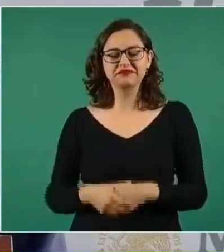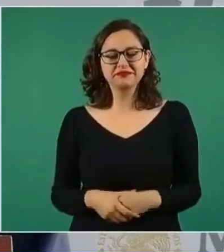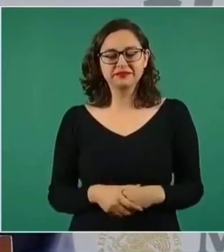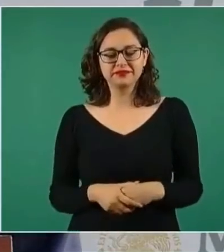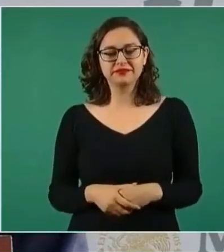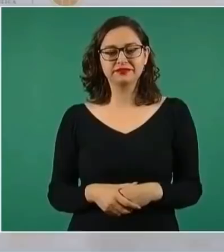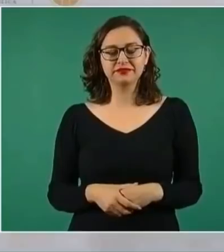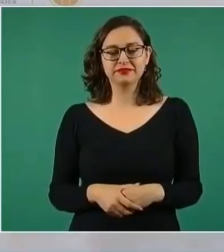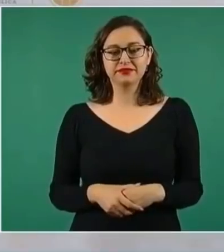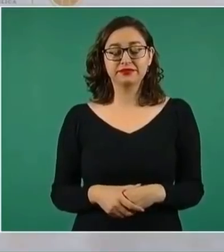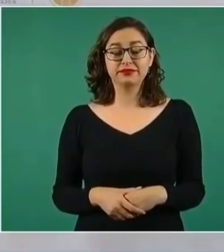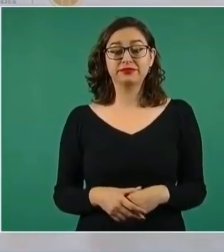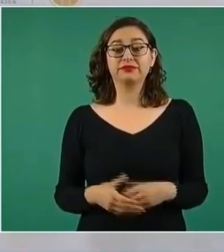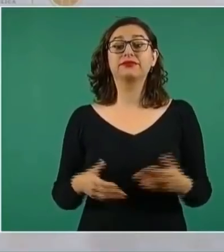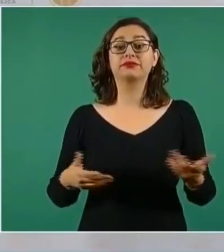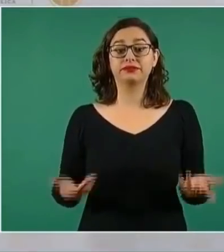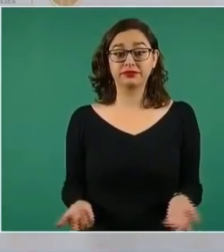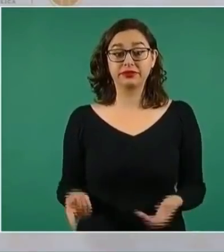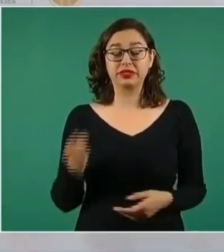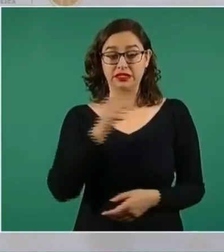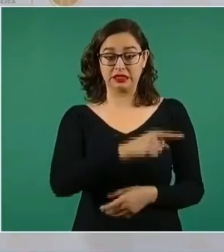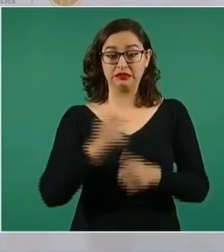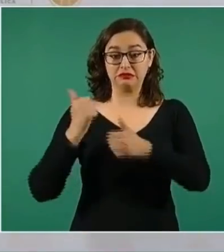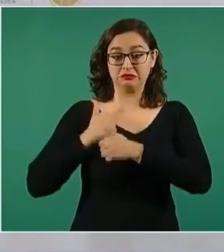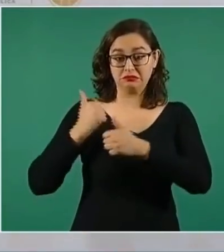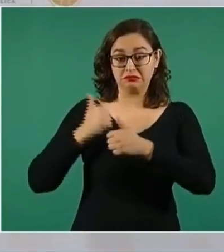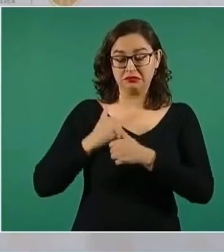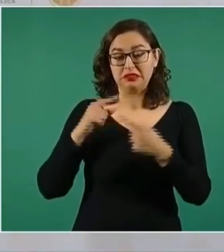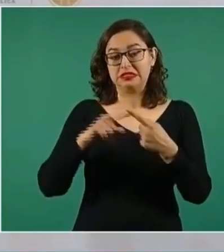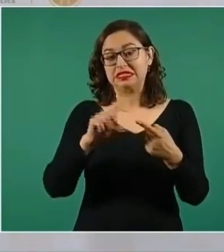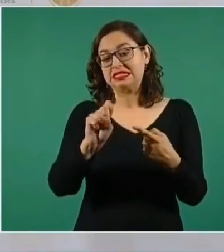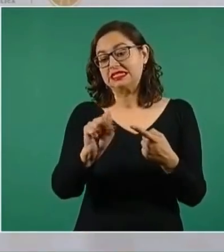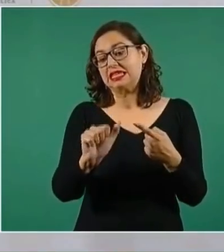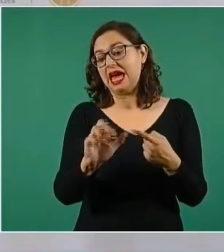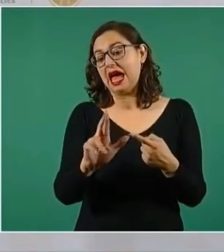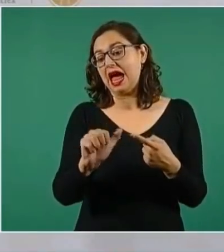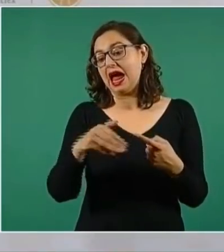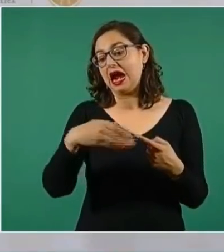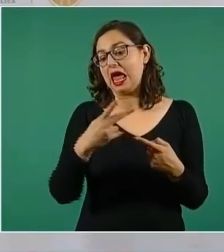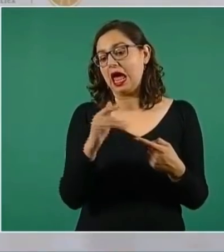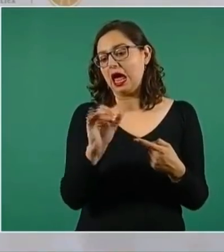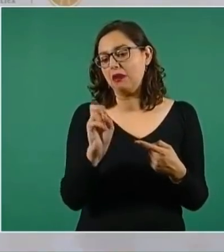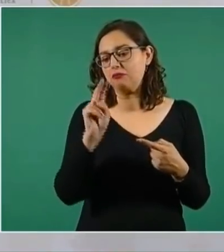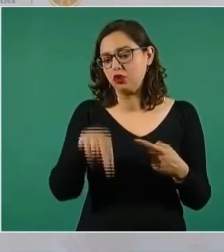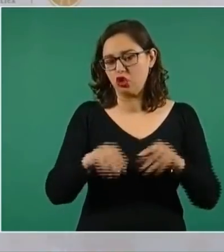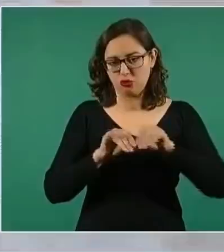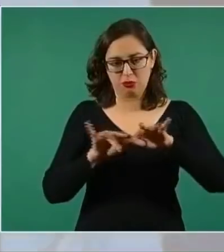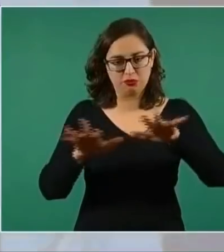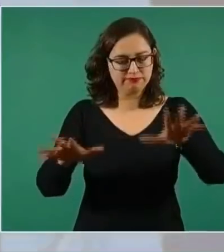El soldado confundió sarampión con viruela, que fue la epidemia que causó